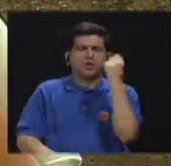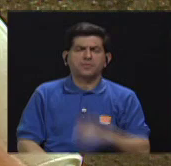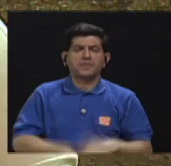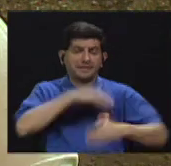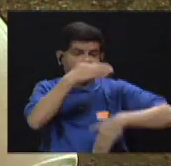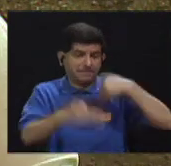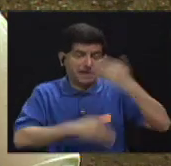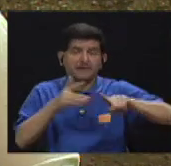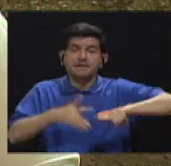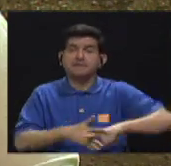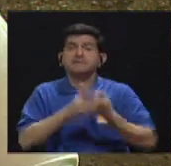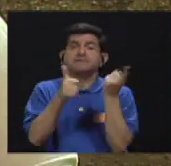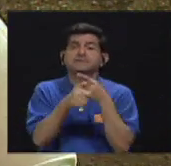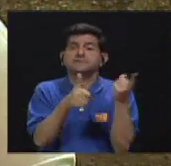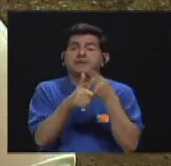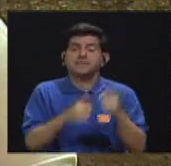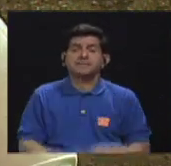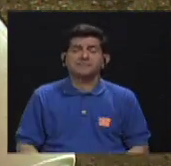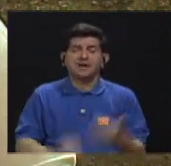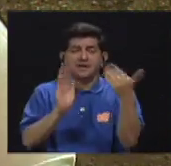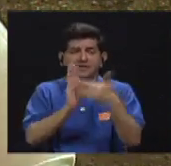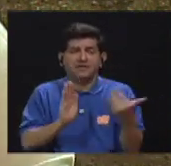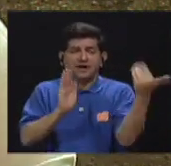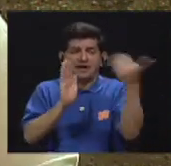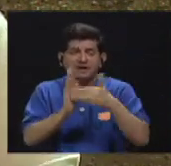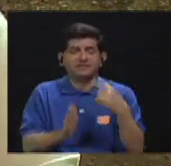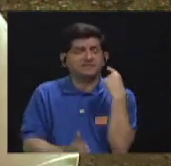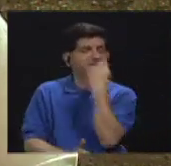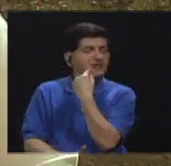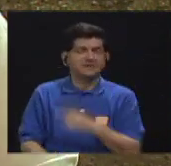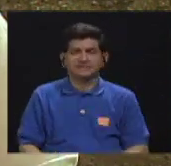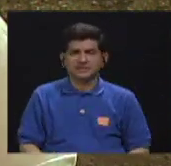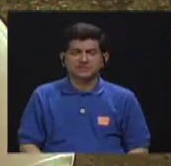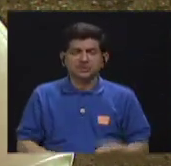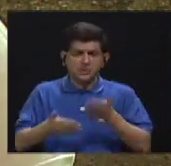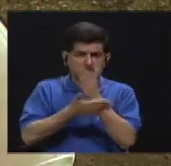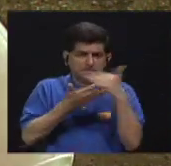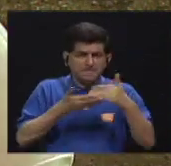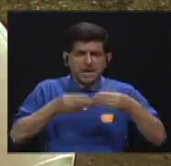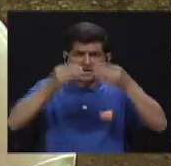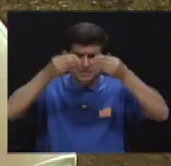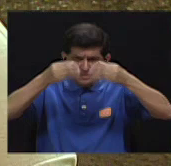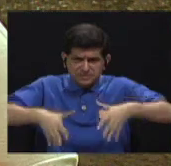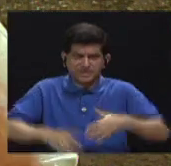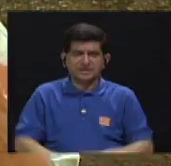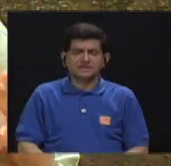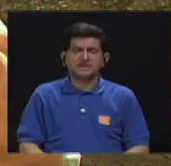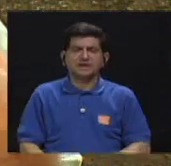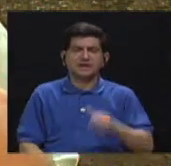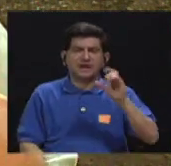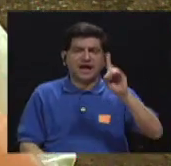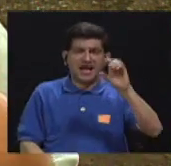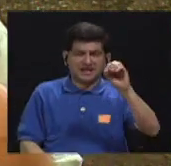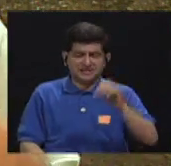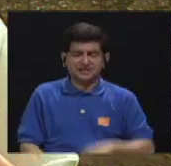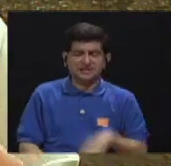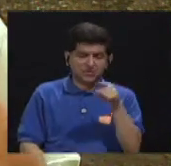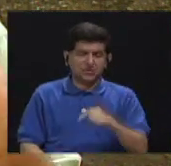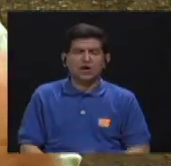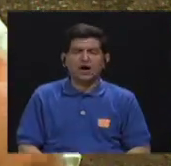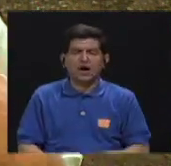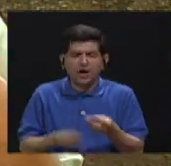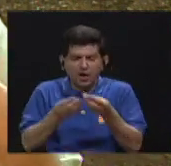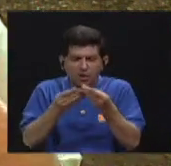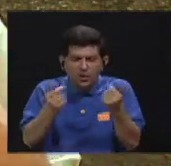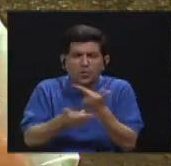entender que es un proceso que inicia primero por un desgaste del diente. Se van perdiendo elementos del diente porque los ácidos de las bacterias van liberando